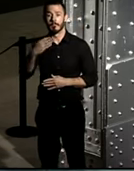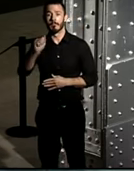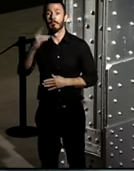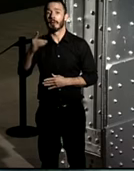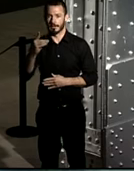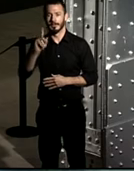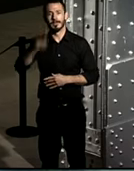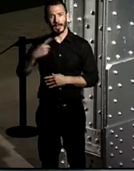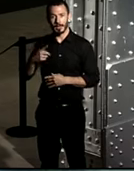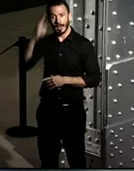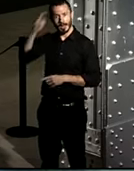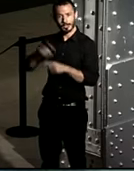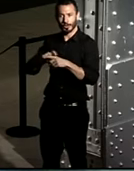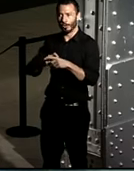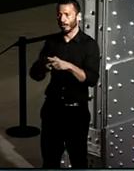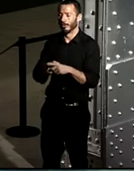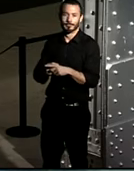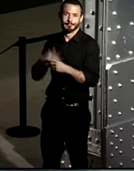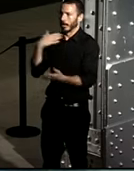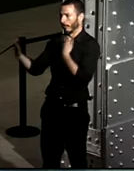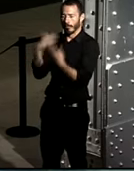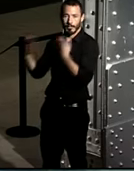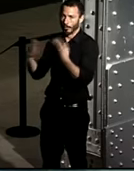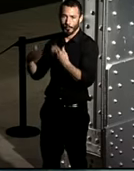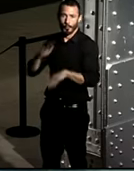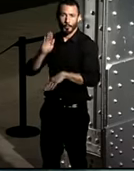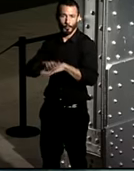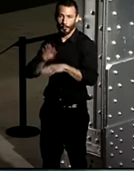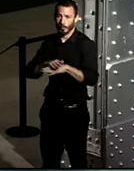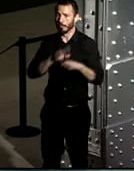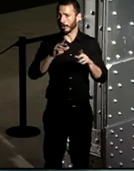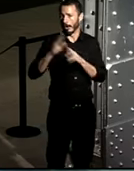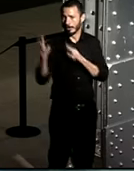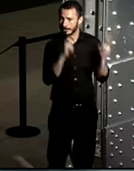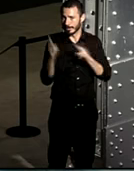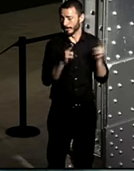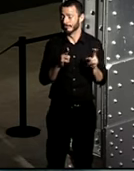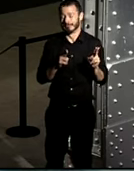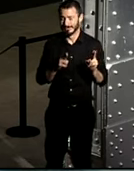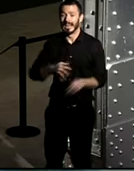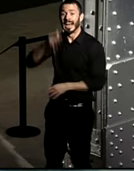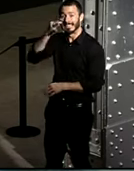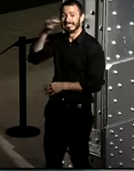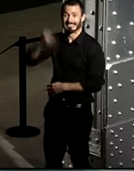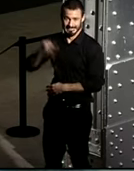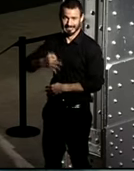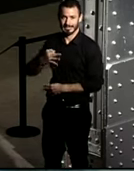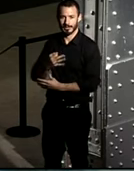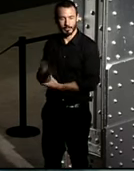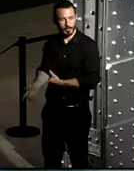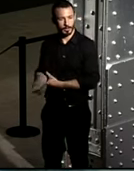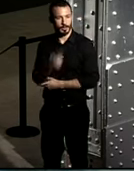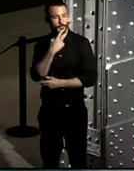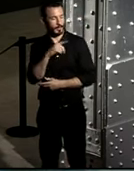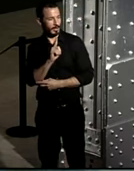las terapias de pareja también por ese tema. No ríais, que es verdad. Debe haber toda una... No me digas que también te has